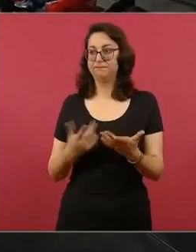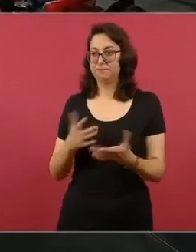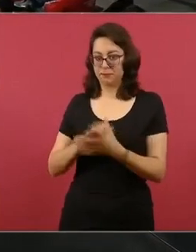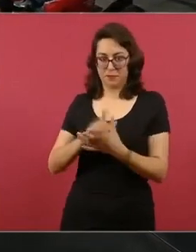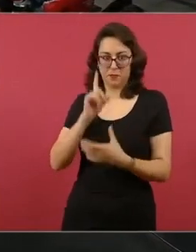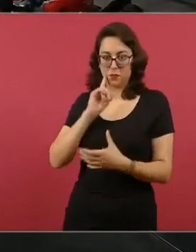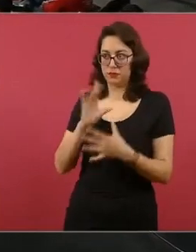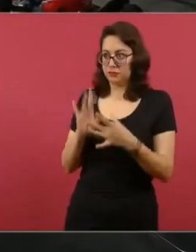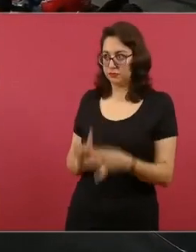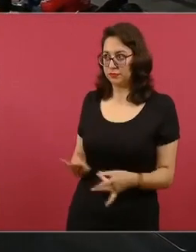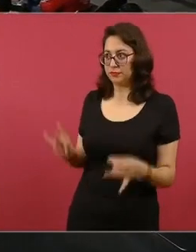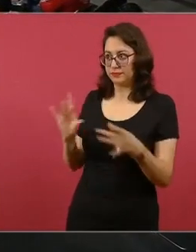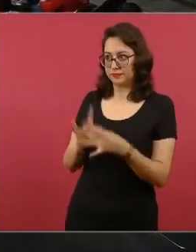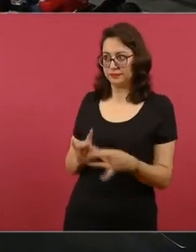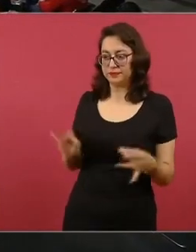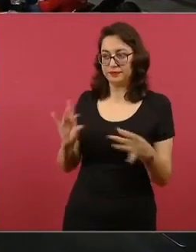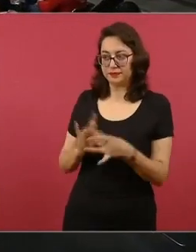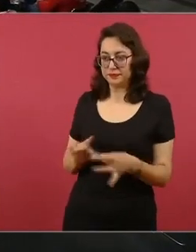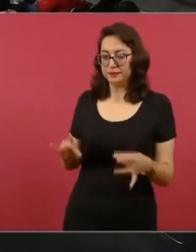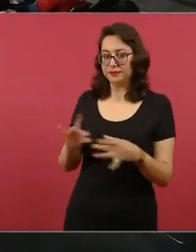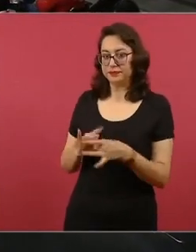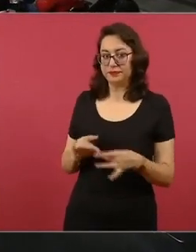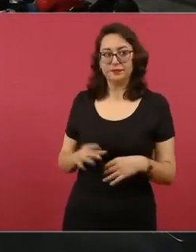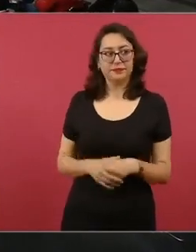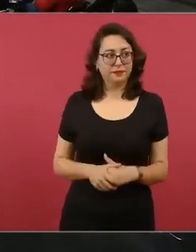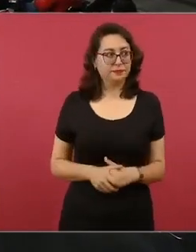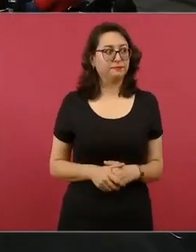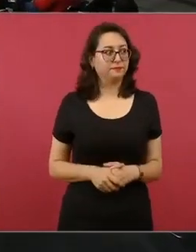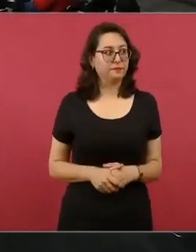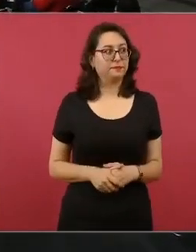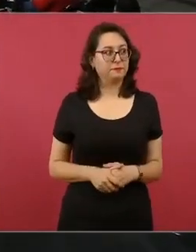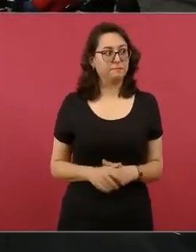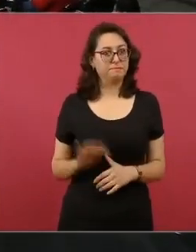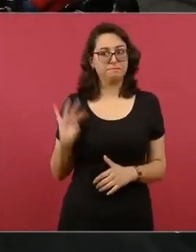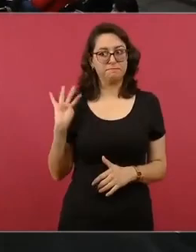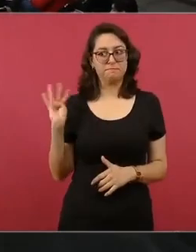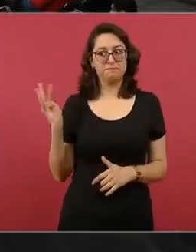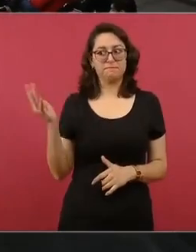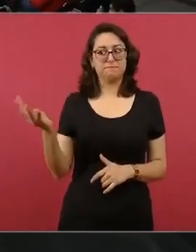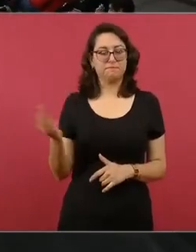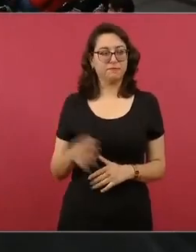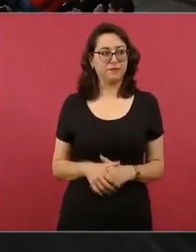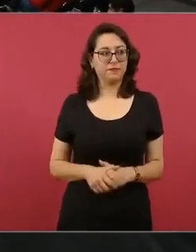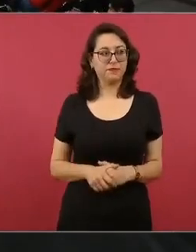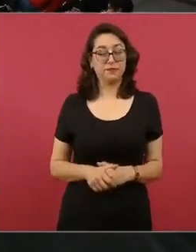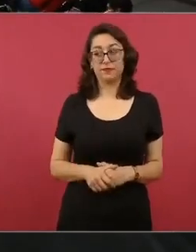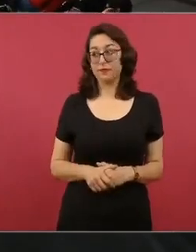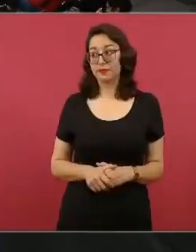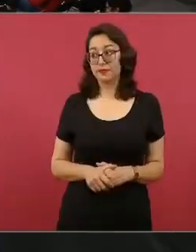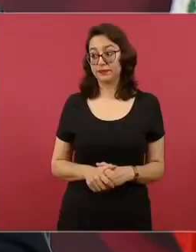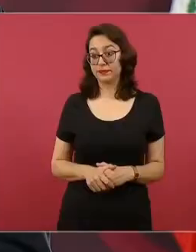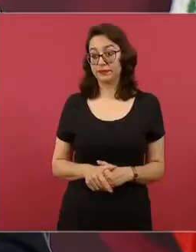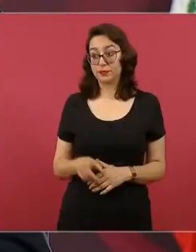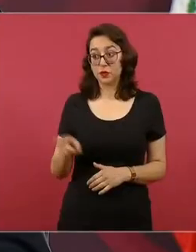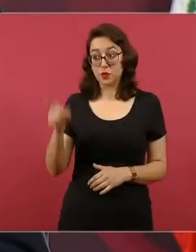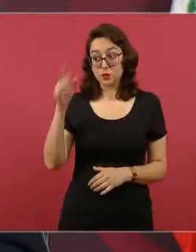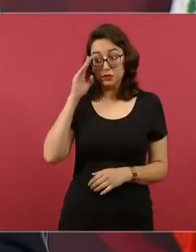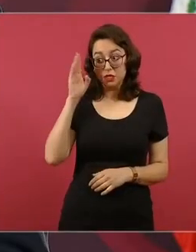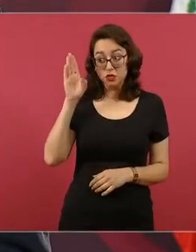y volteaba a ver a una señora que era